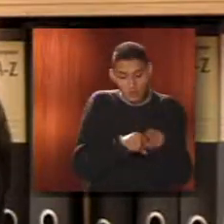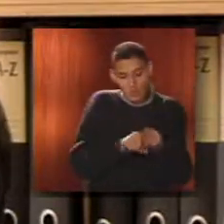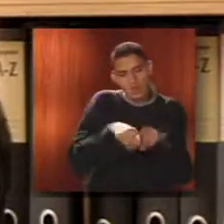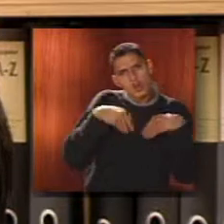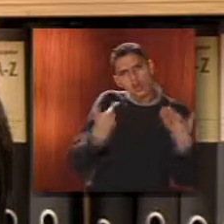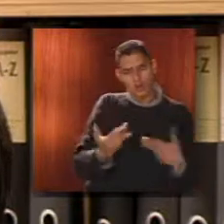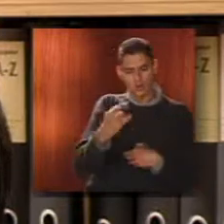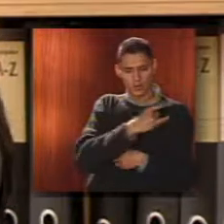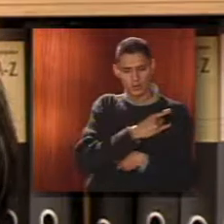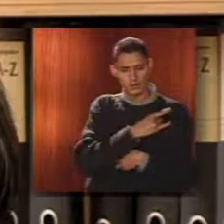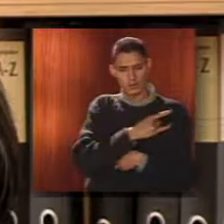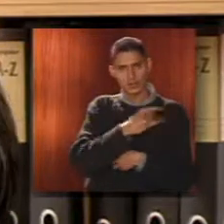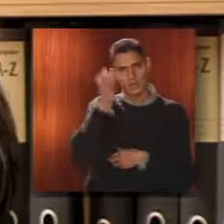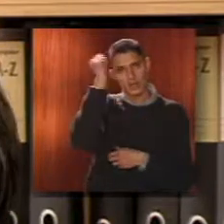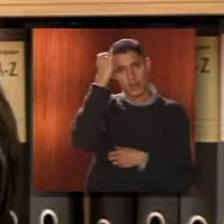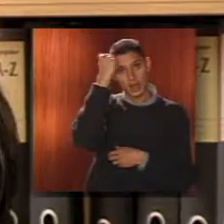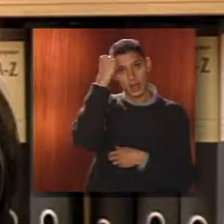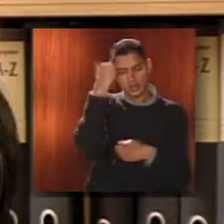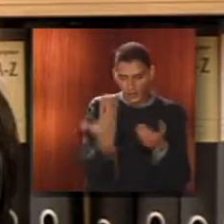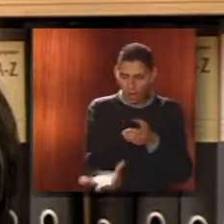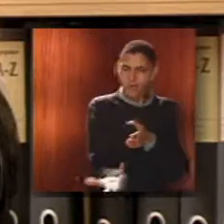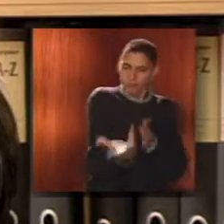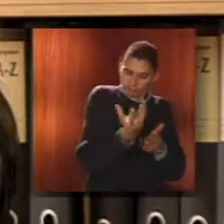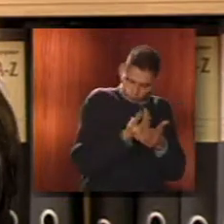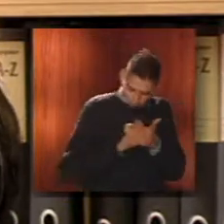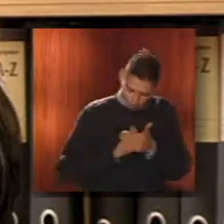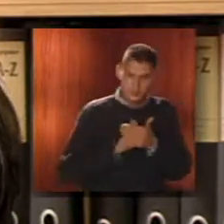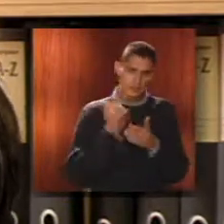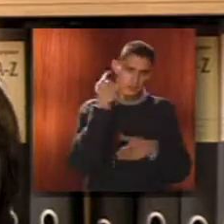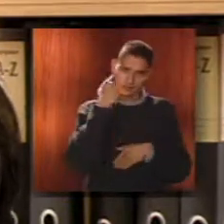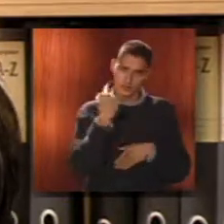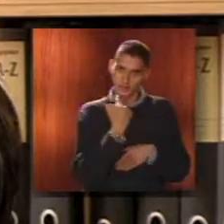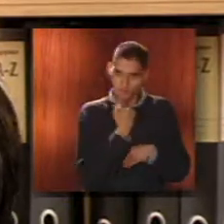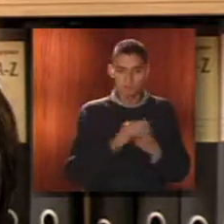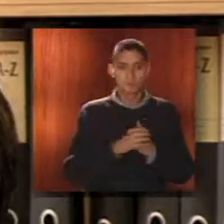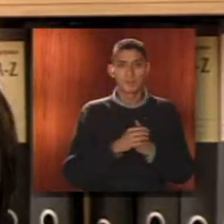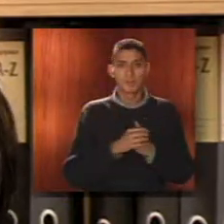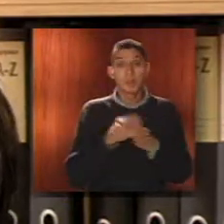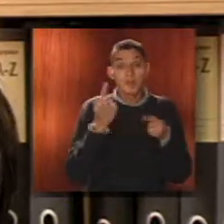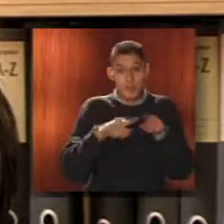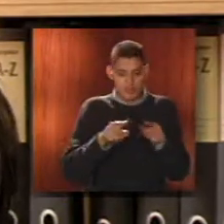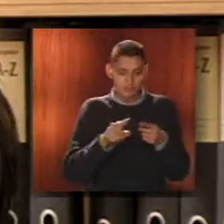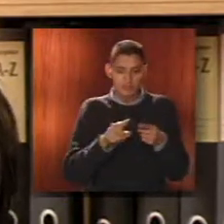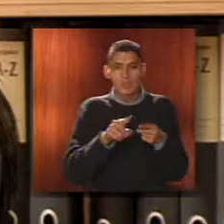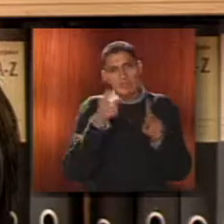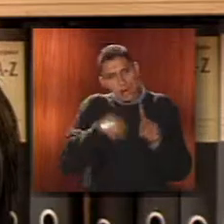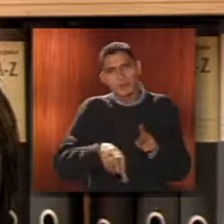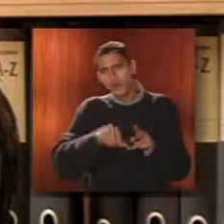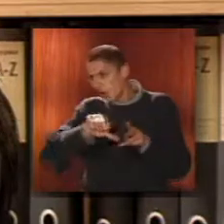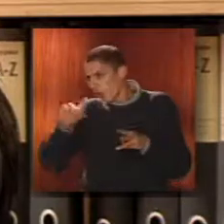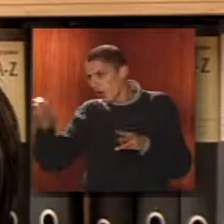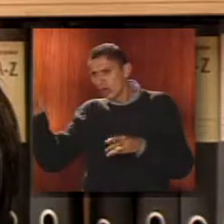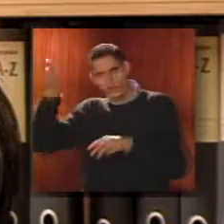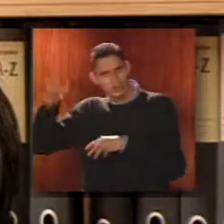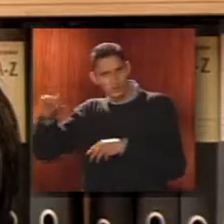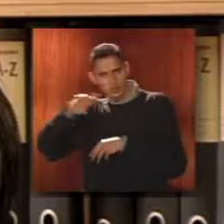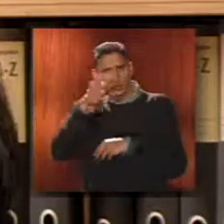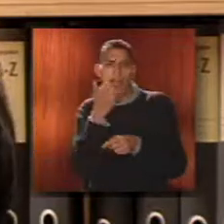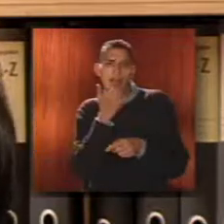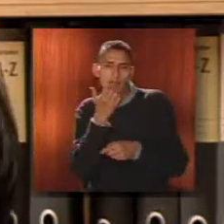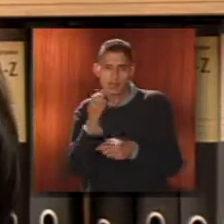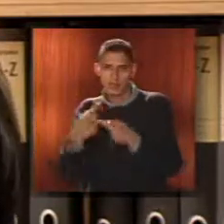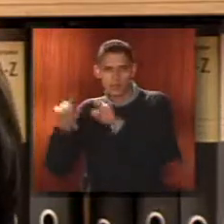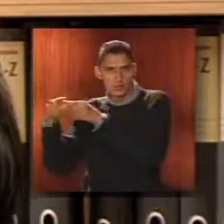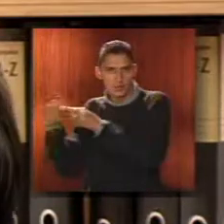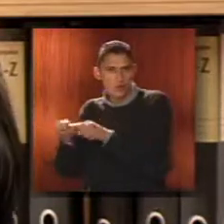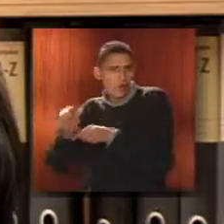el cómo la universidad pedagógica al dar acogida a estos sordos, pero también acoge